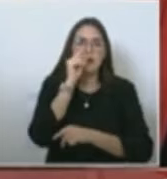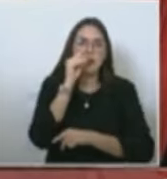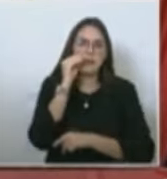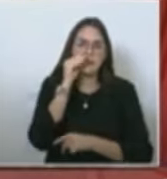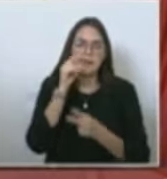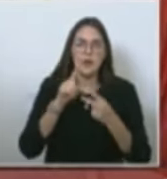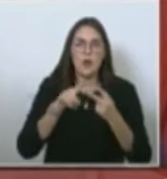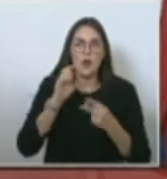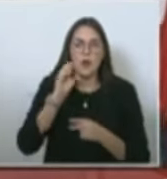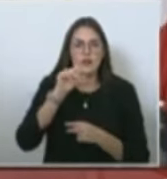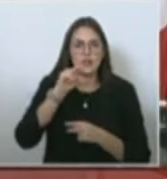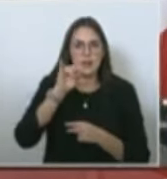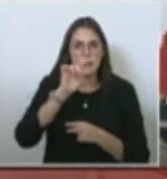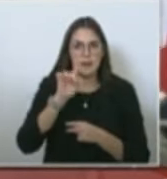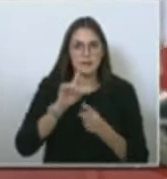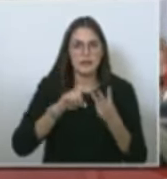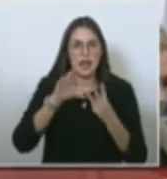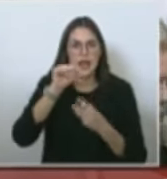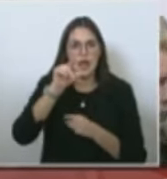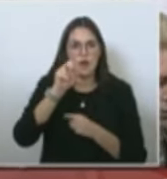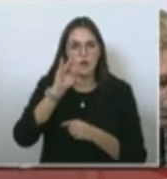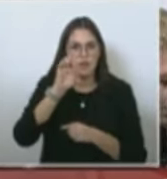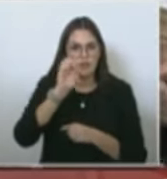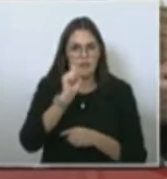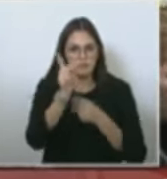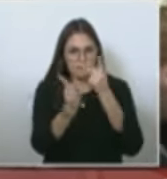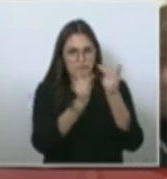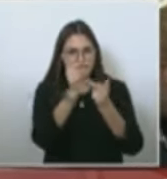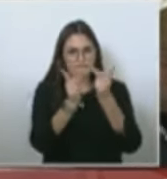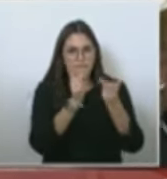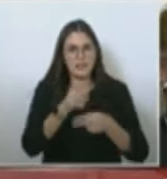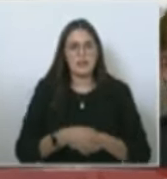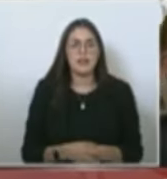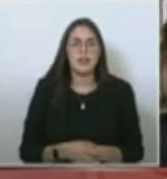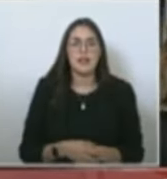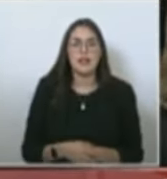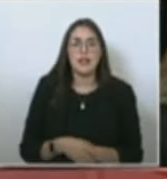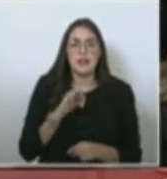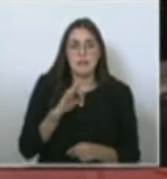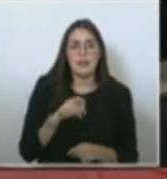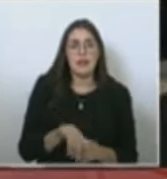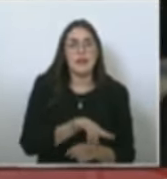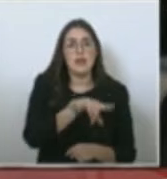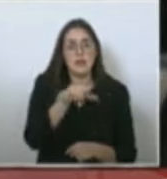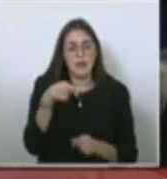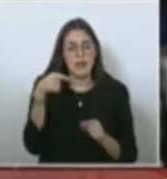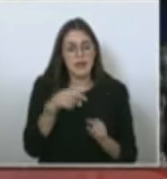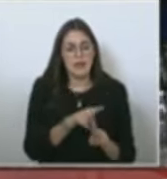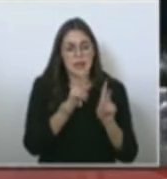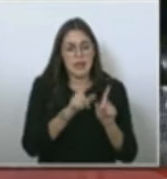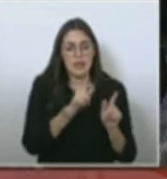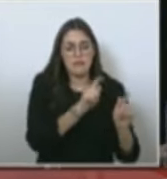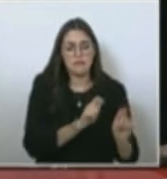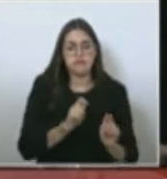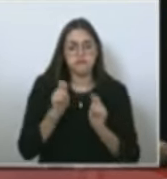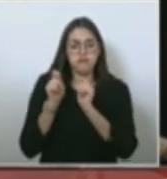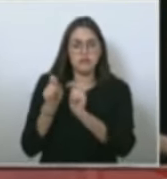Paz y Carlos Fuentes. Posteriormente, ese documento fue signado